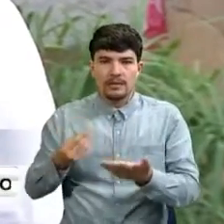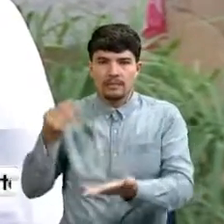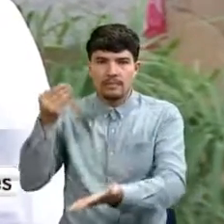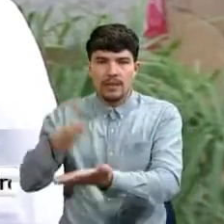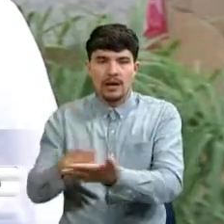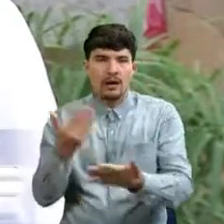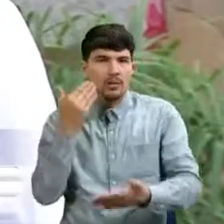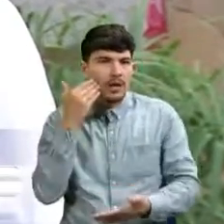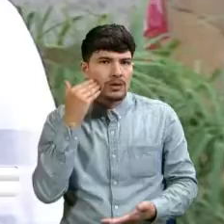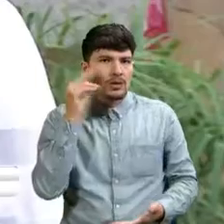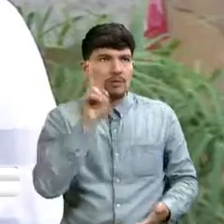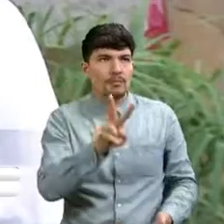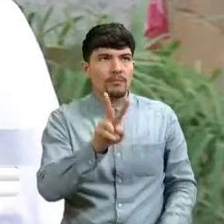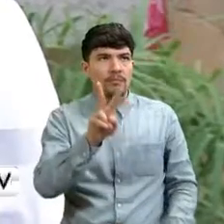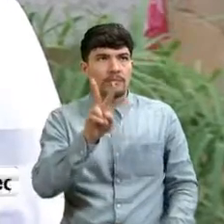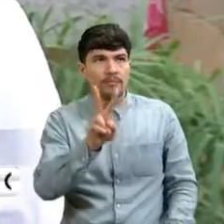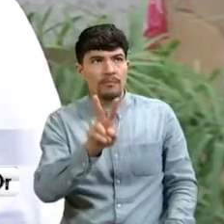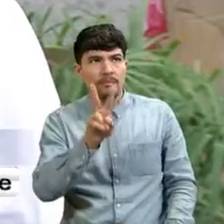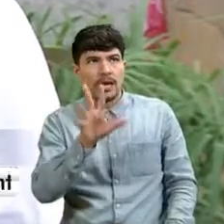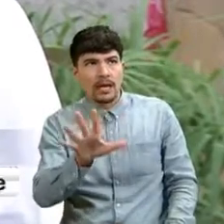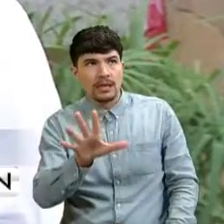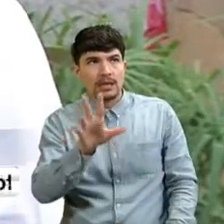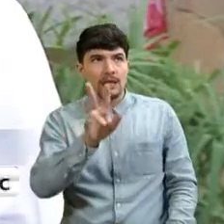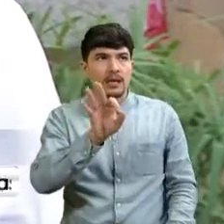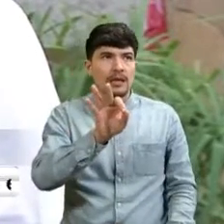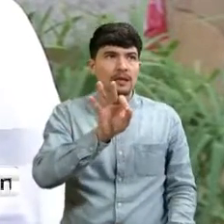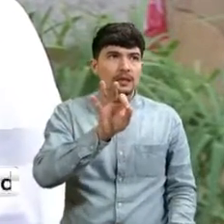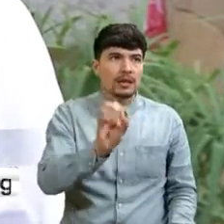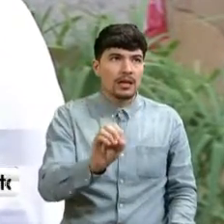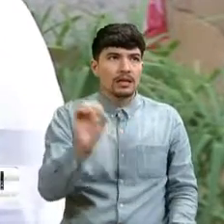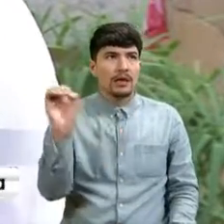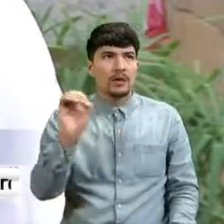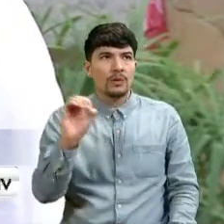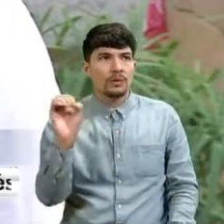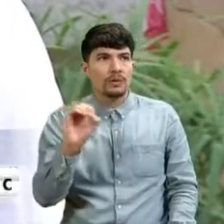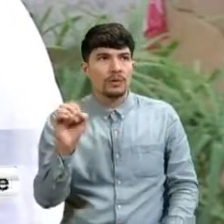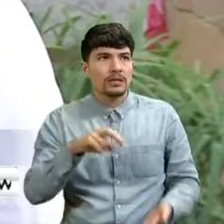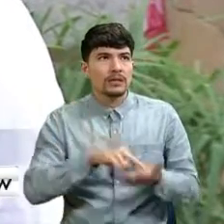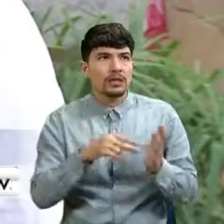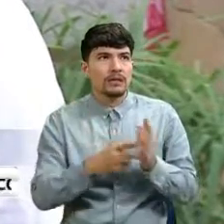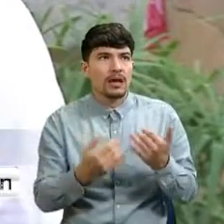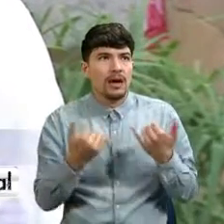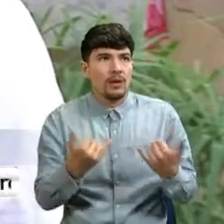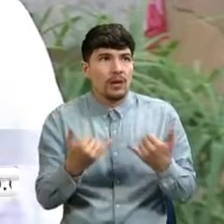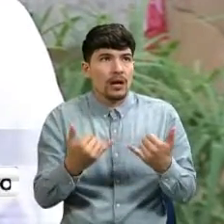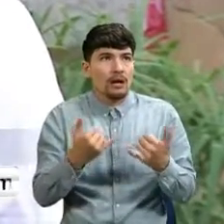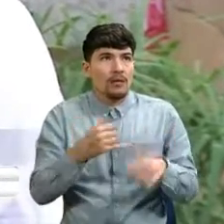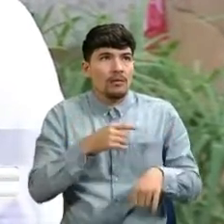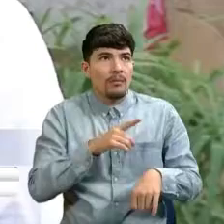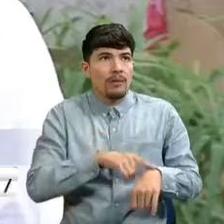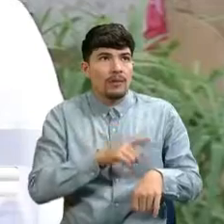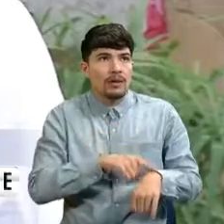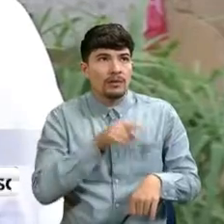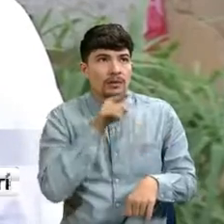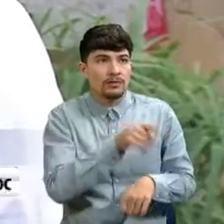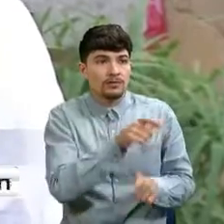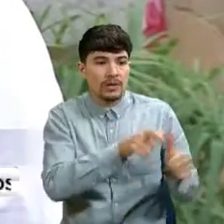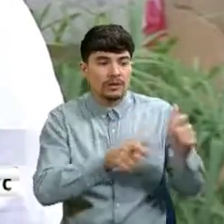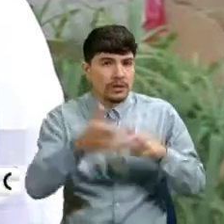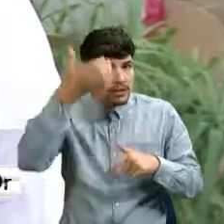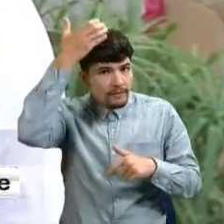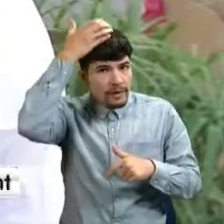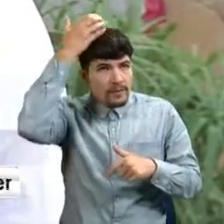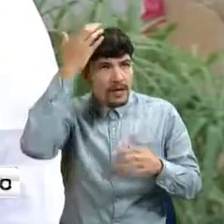entre el 20 y el 25 entre el 25 y el 30 de octubre es decir en este momento para las auxiliares que están activas